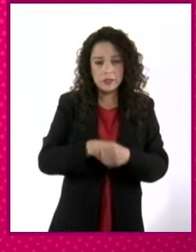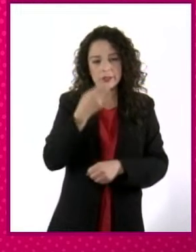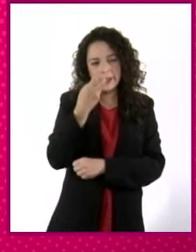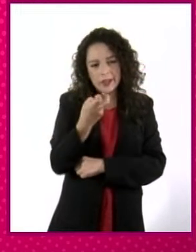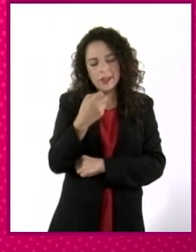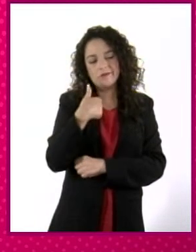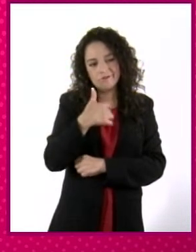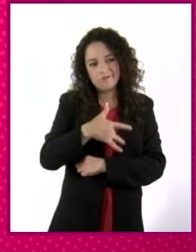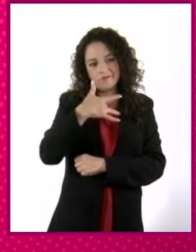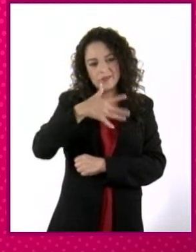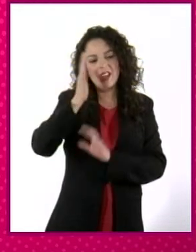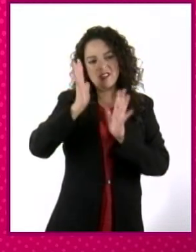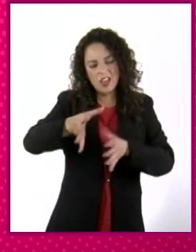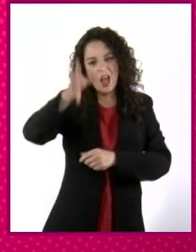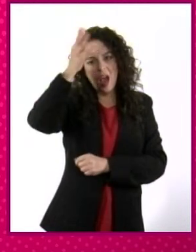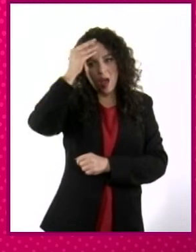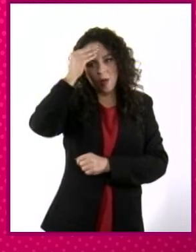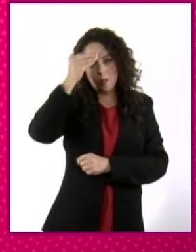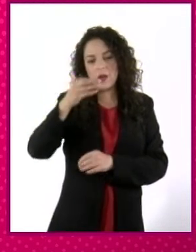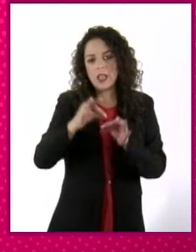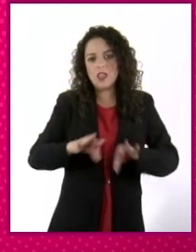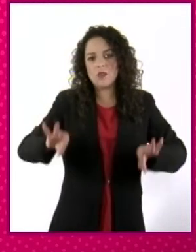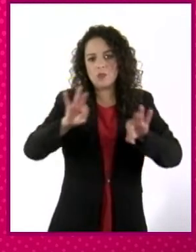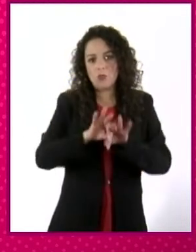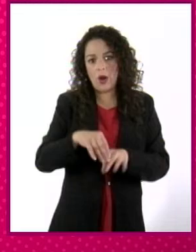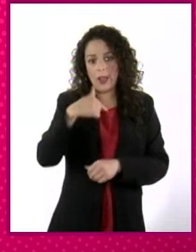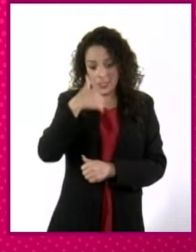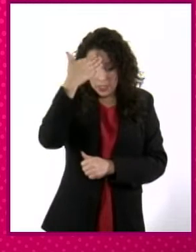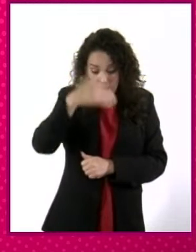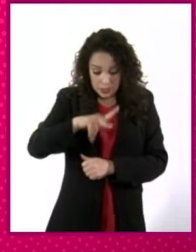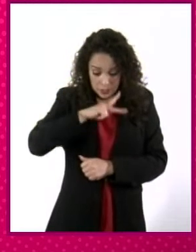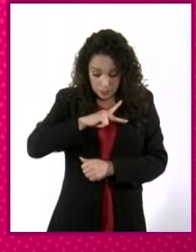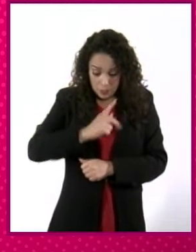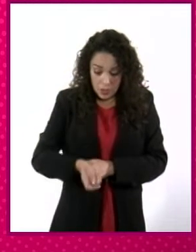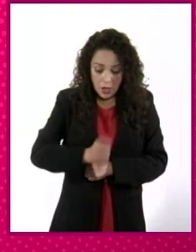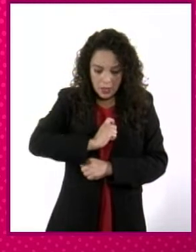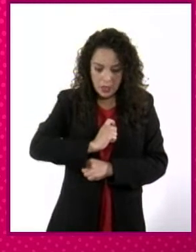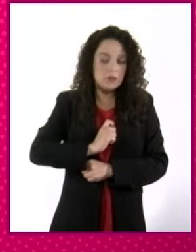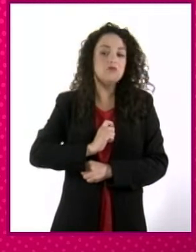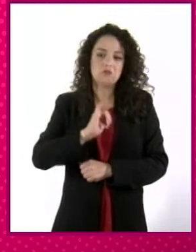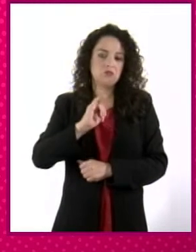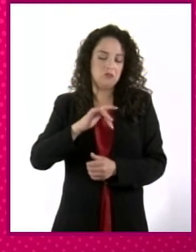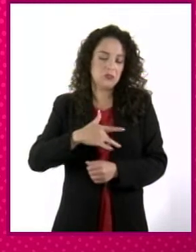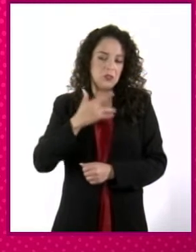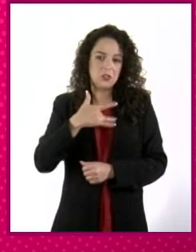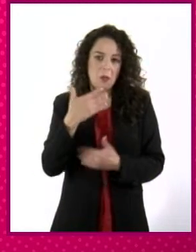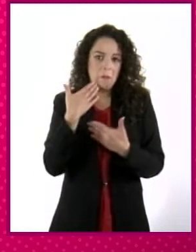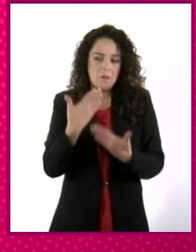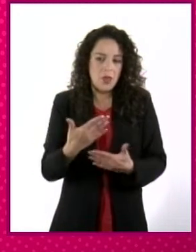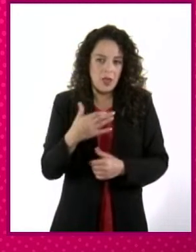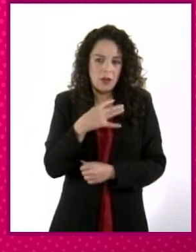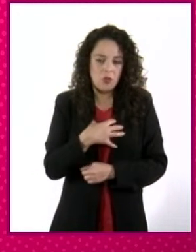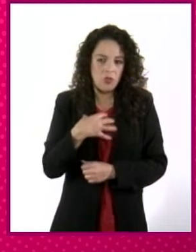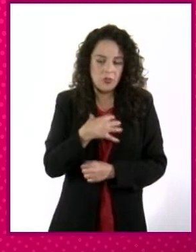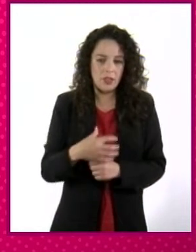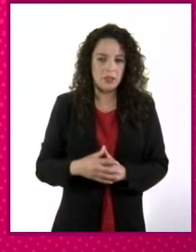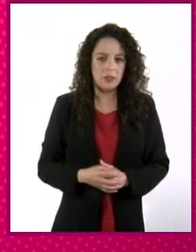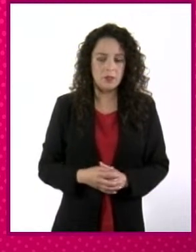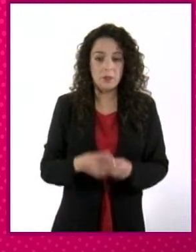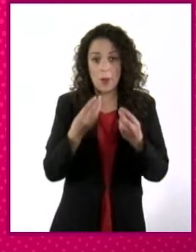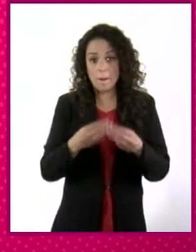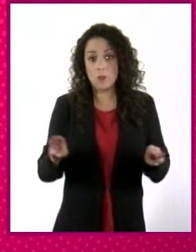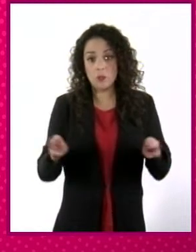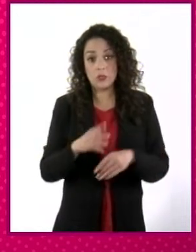es saber quién eres. Creo que la música es una vía